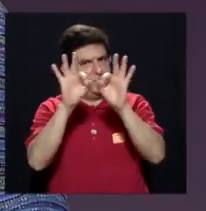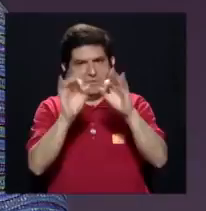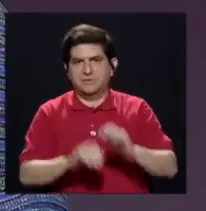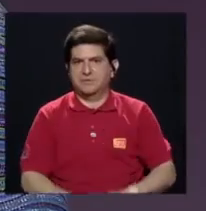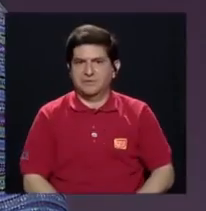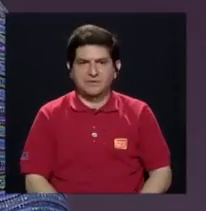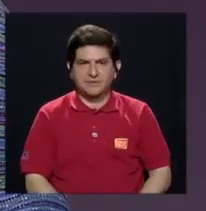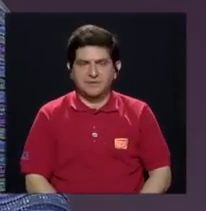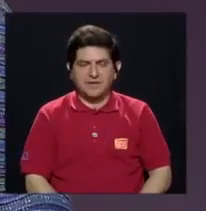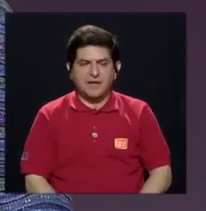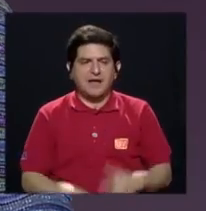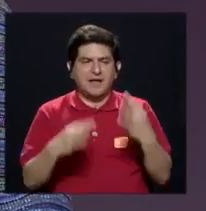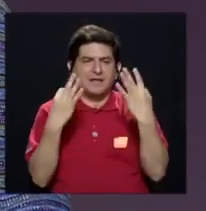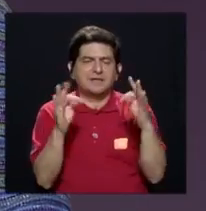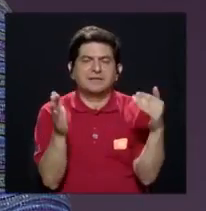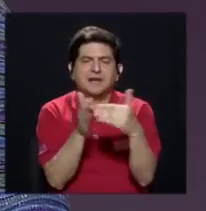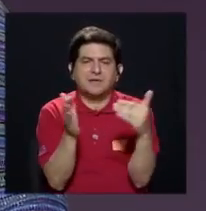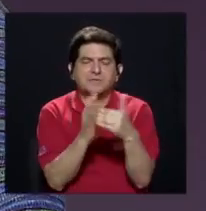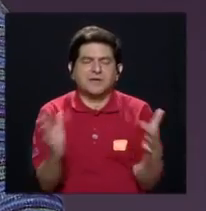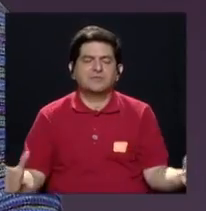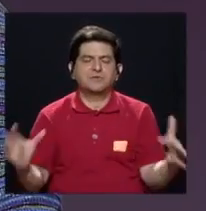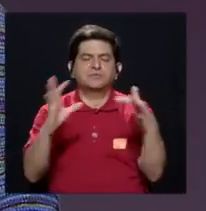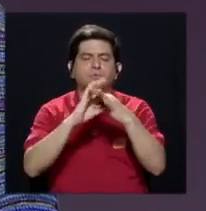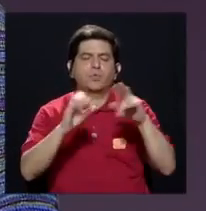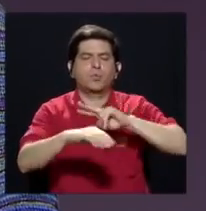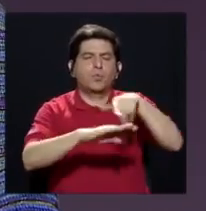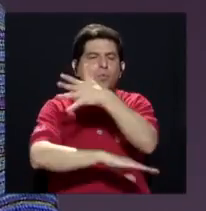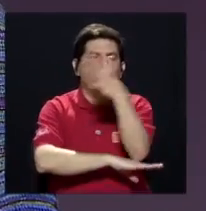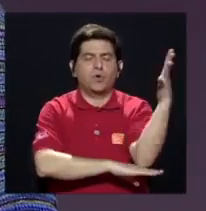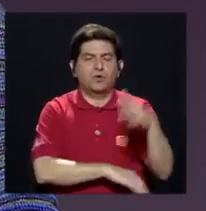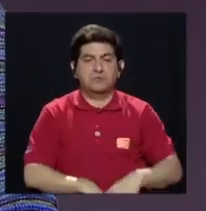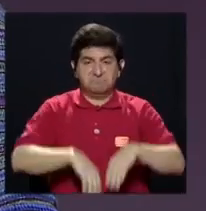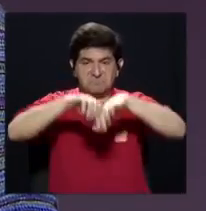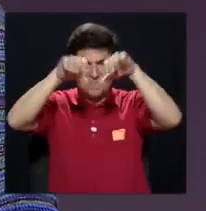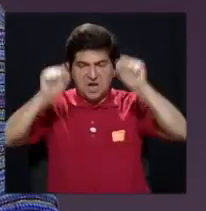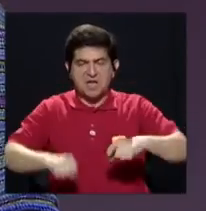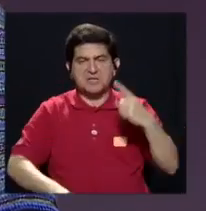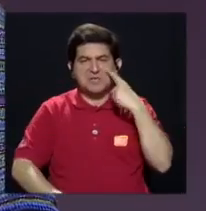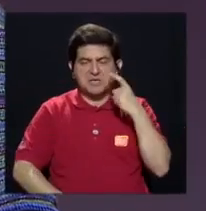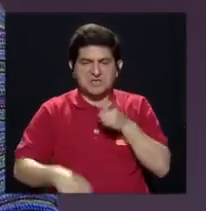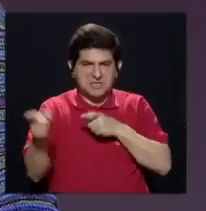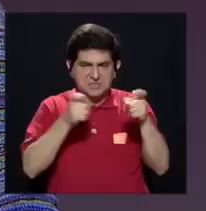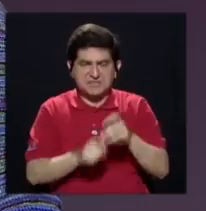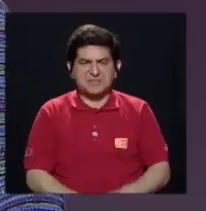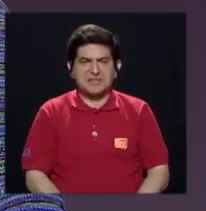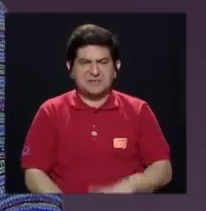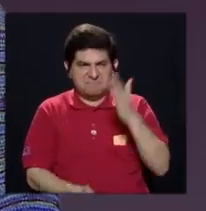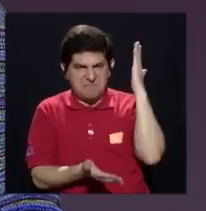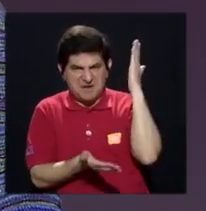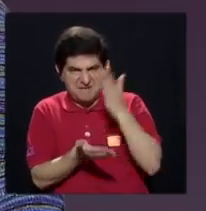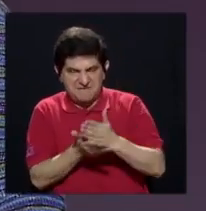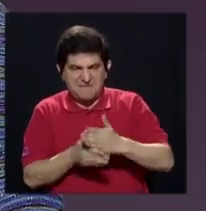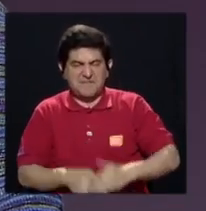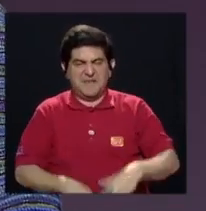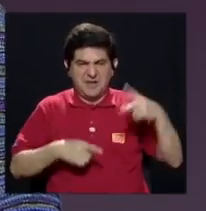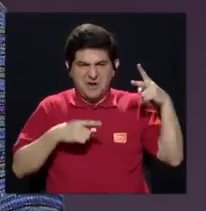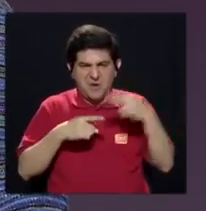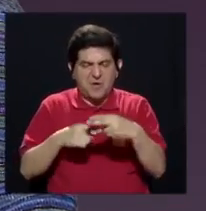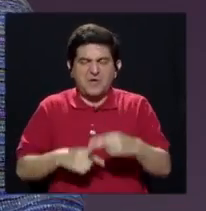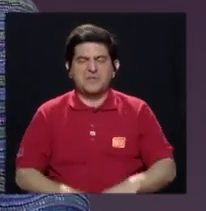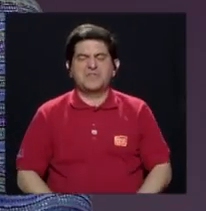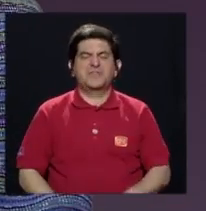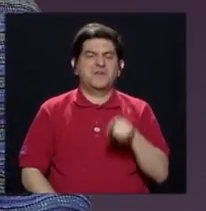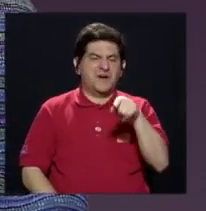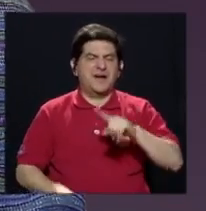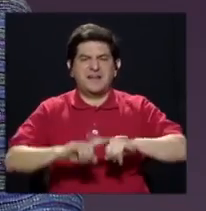hacer una reconexión con la naturaleza el sistema patriarcal nos mutiló prácticamente los afectos y las formas